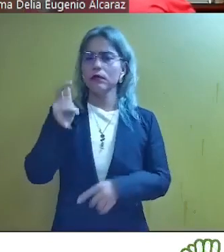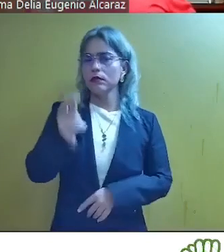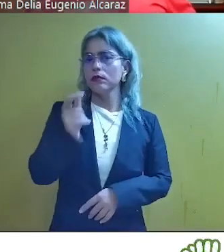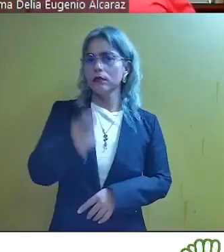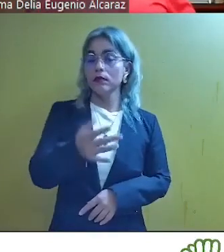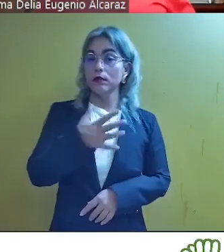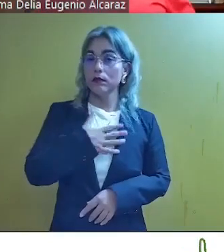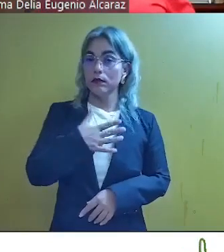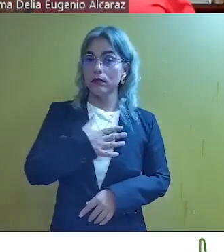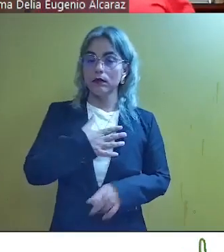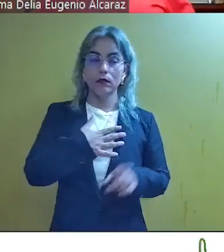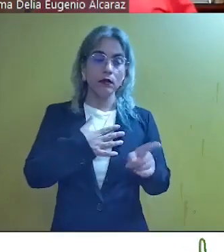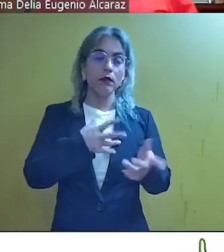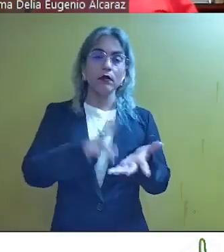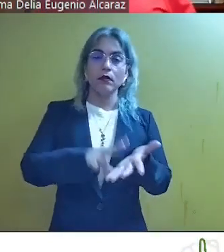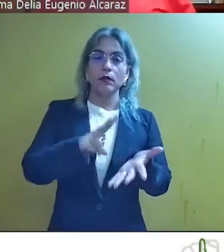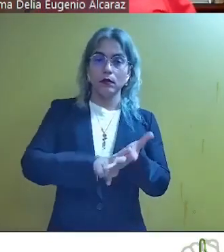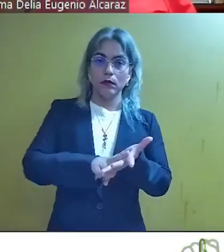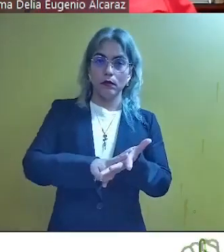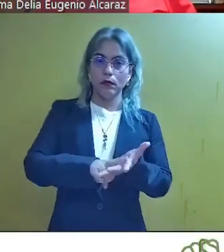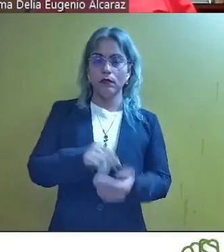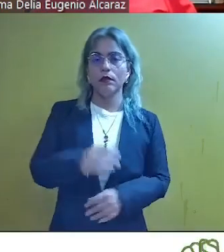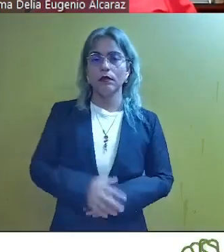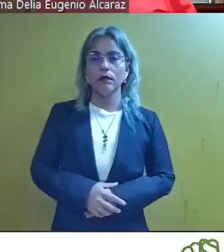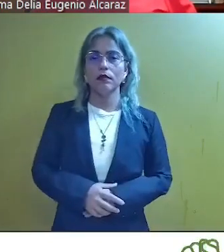estoy dando un valor.